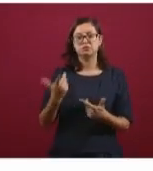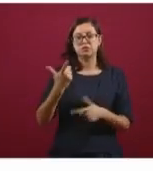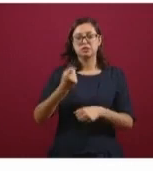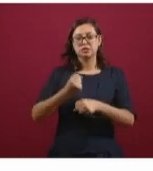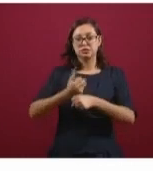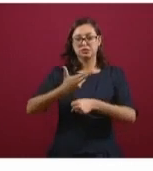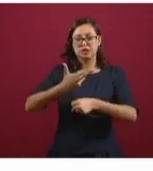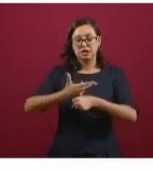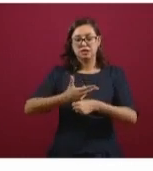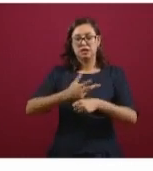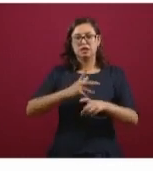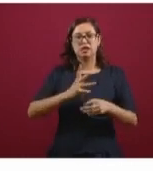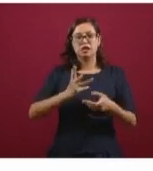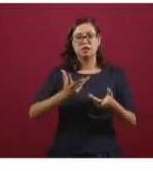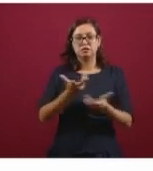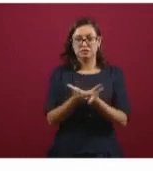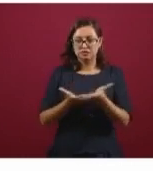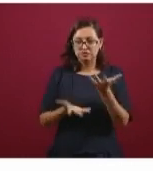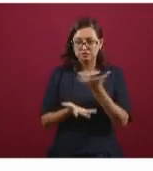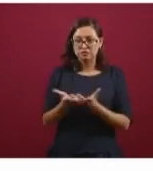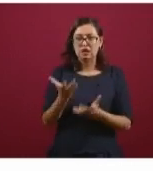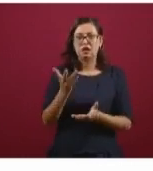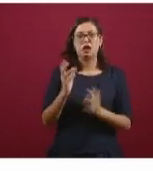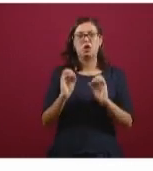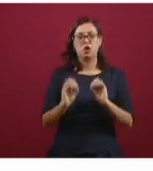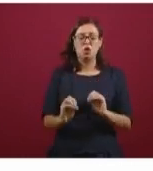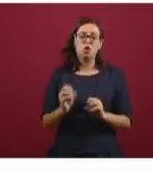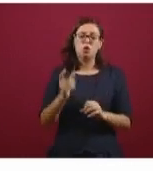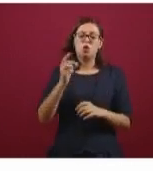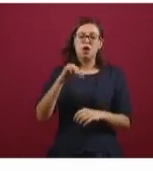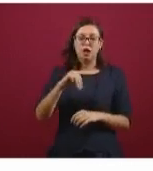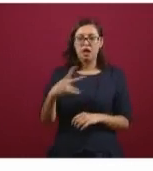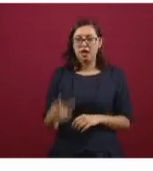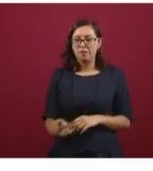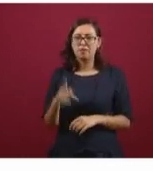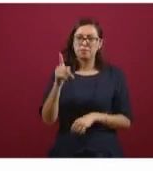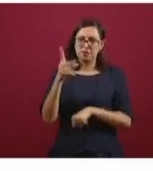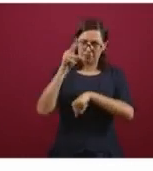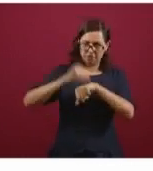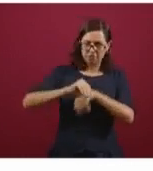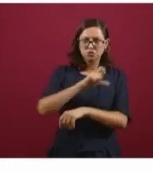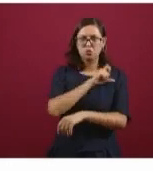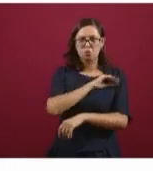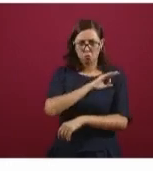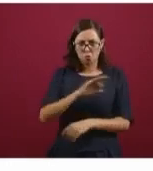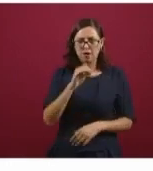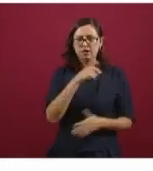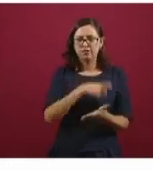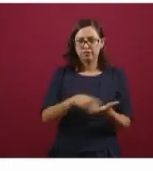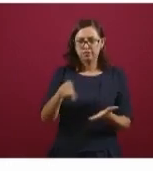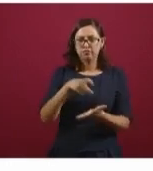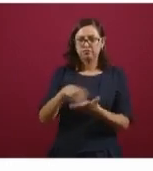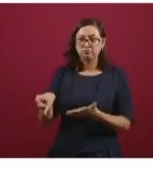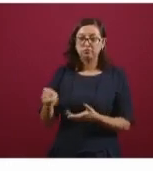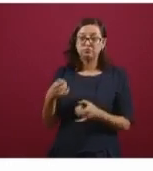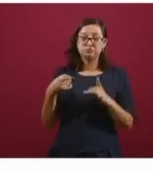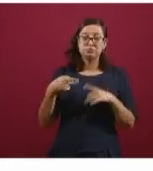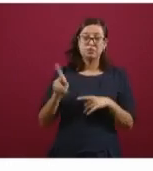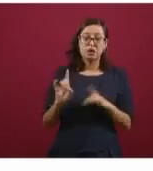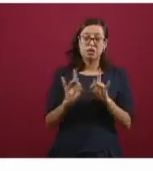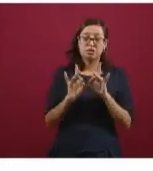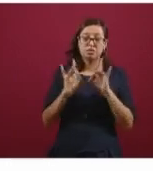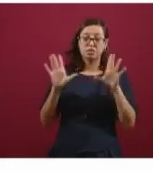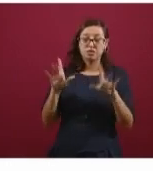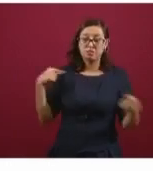secretarías o las fiscalías que tienen sus licencias y se han perdido hasta en